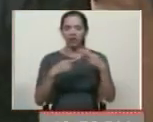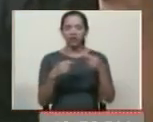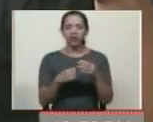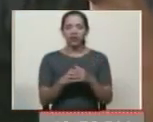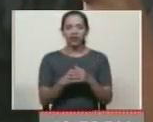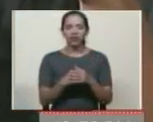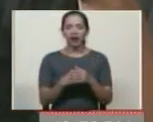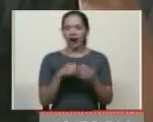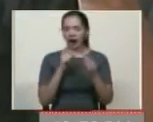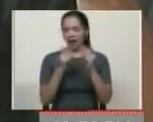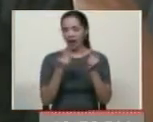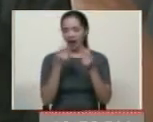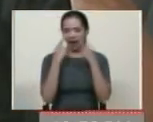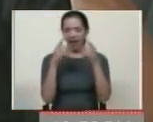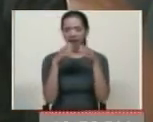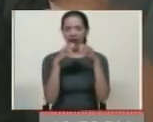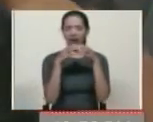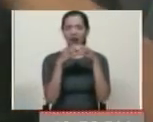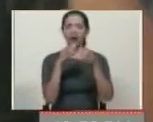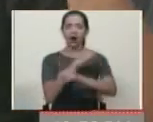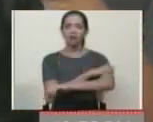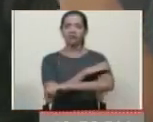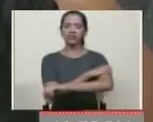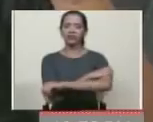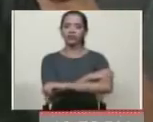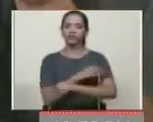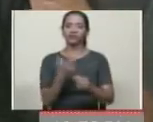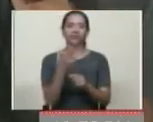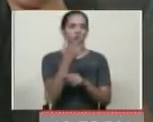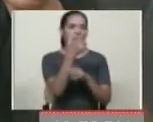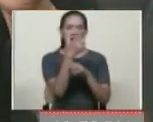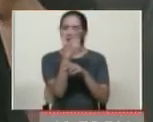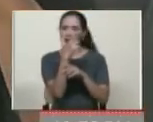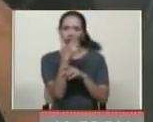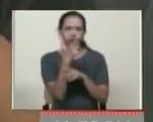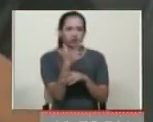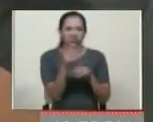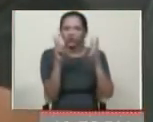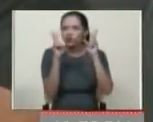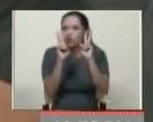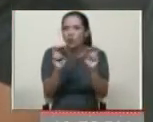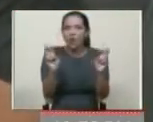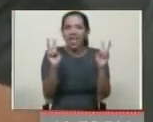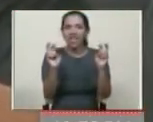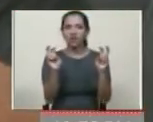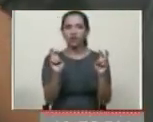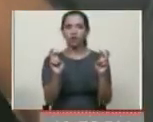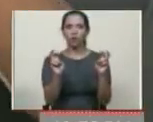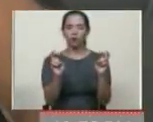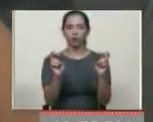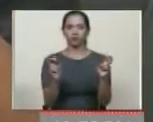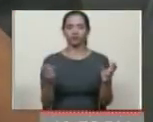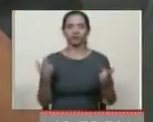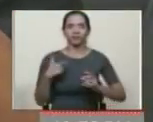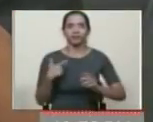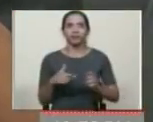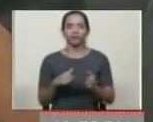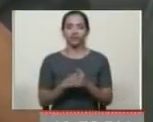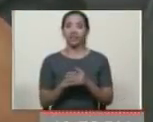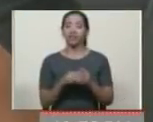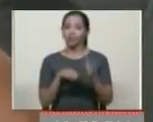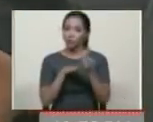unos fusiles. Volando. Última generación, último grito, que tienen unos aparatos bien